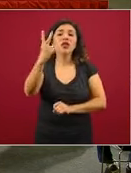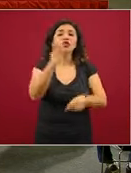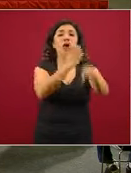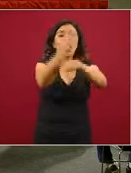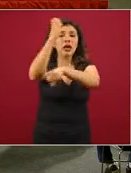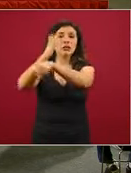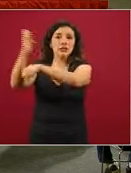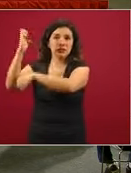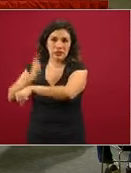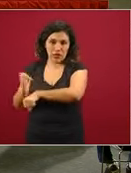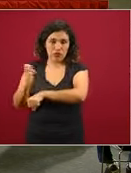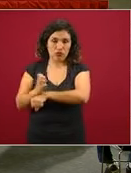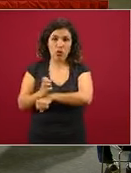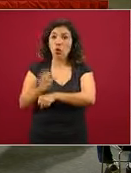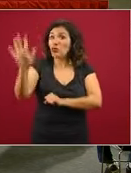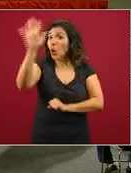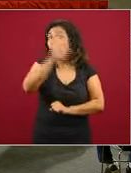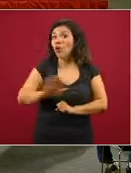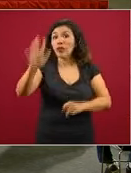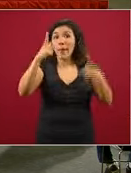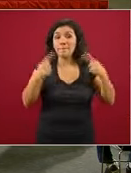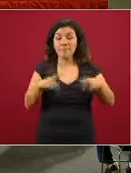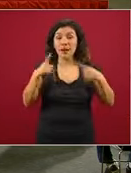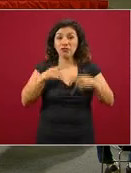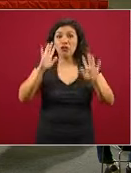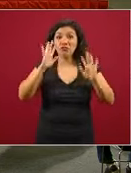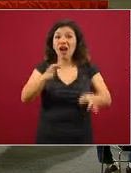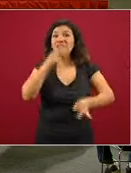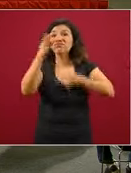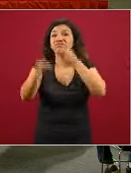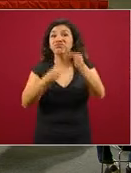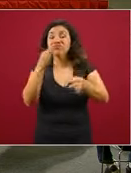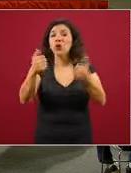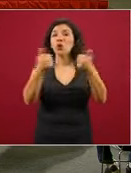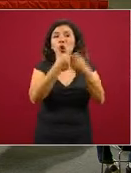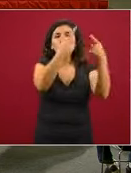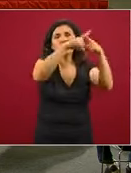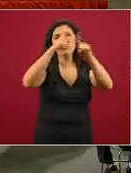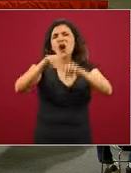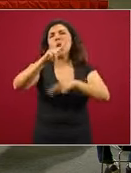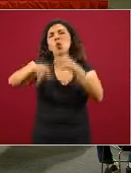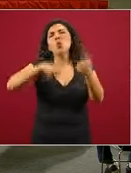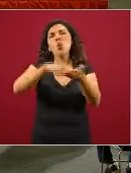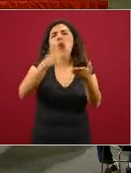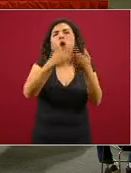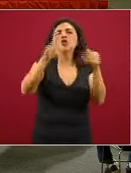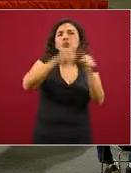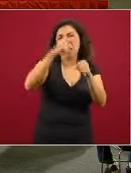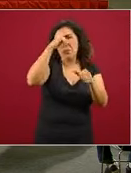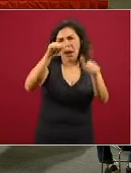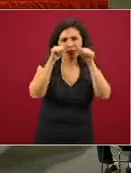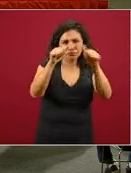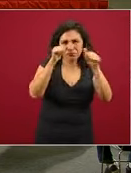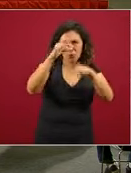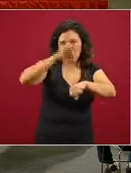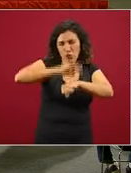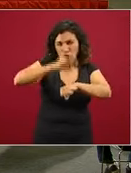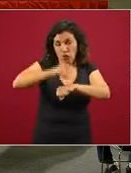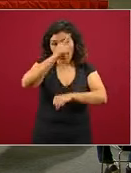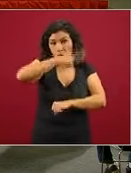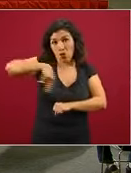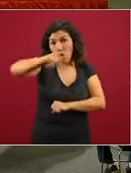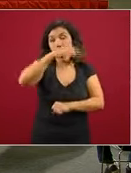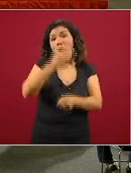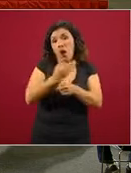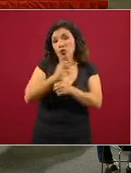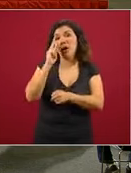entidades federativas. Todas las personas que están siendo notificadas por las diferentes unidades de atención médica, pues bueno, son las que